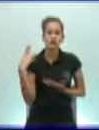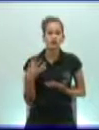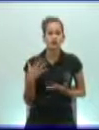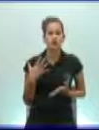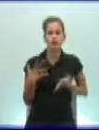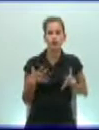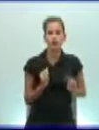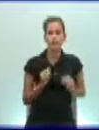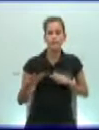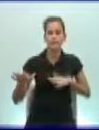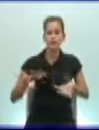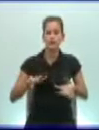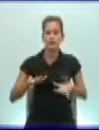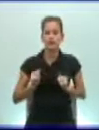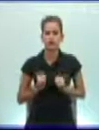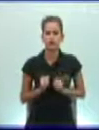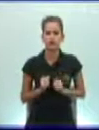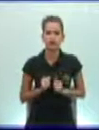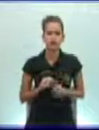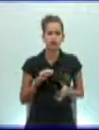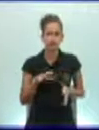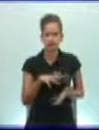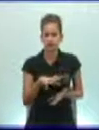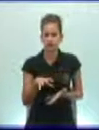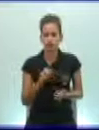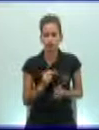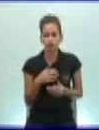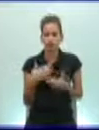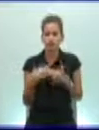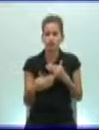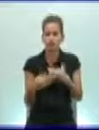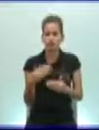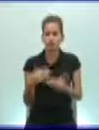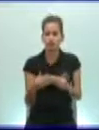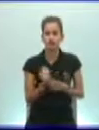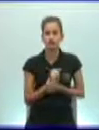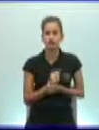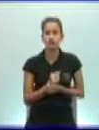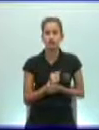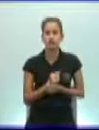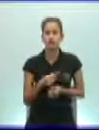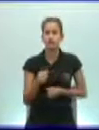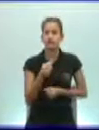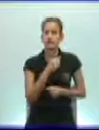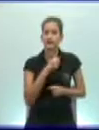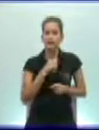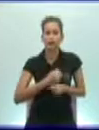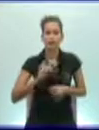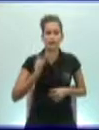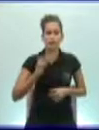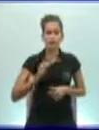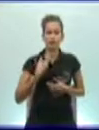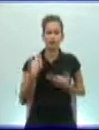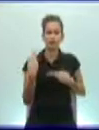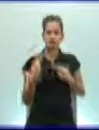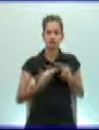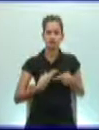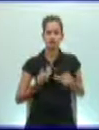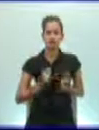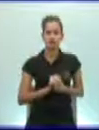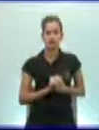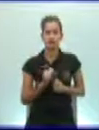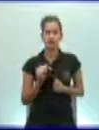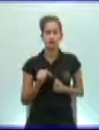acción, movimiento, estado o proceso, que sirve para expresar lo que hacemos y que es la